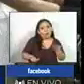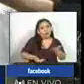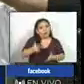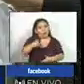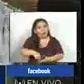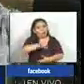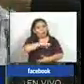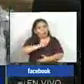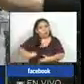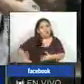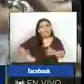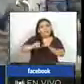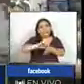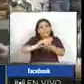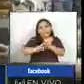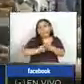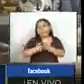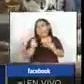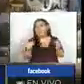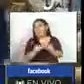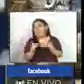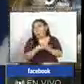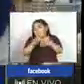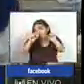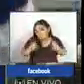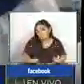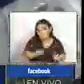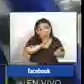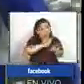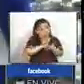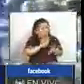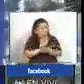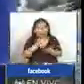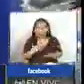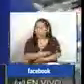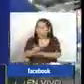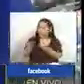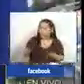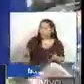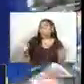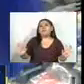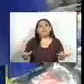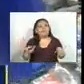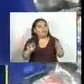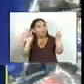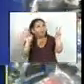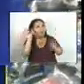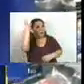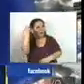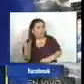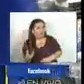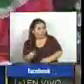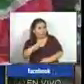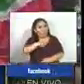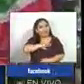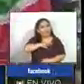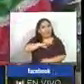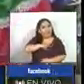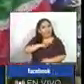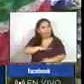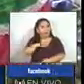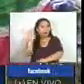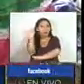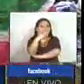salvadoreñas además se pueden adquirir todas las prendas necesarias para la celebración de la independencia banderitas